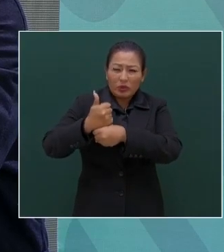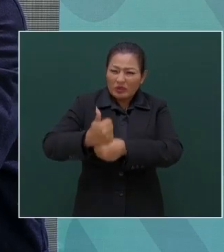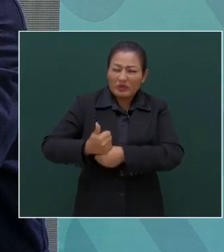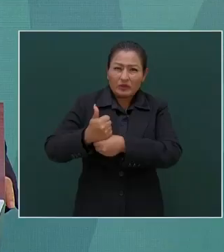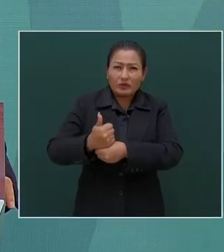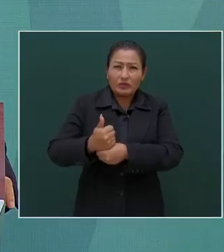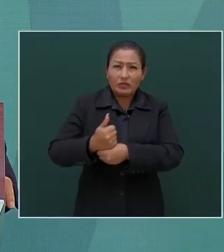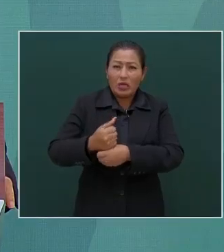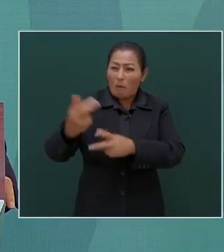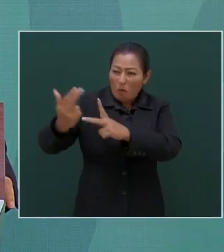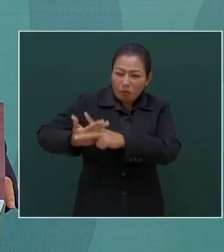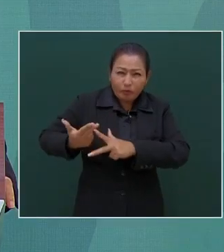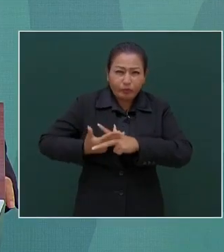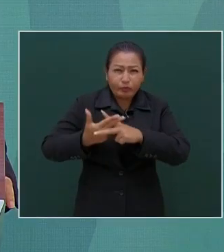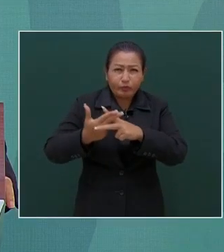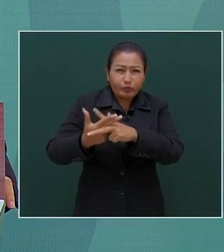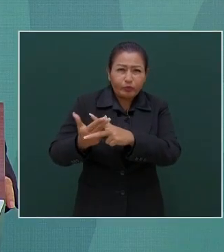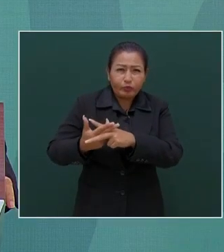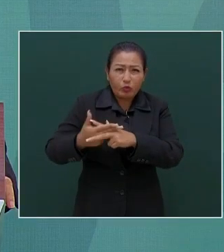no hay masacres.